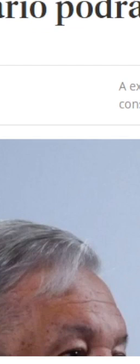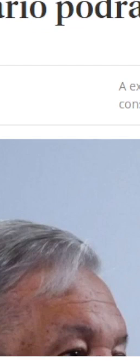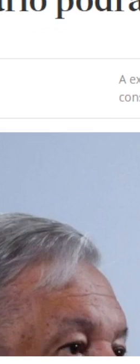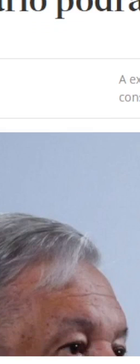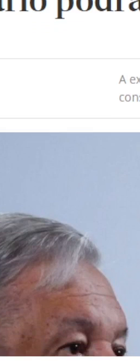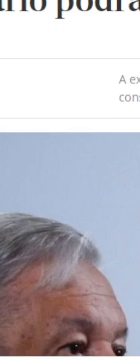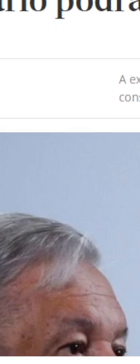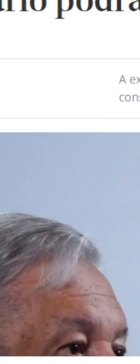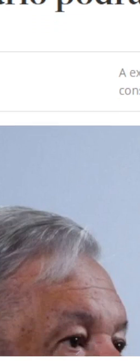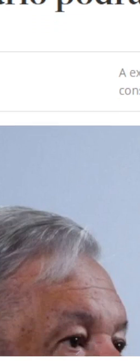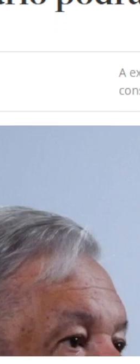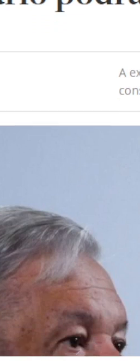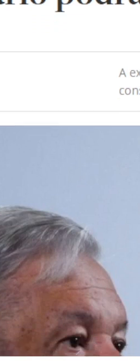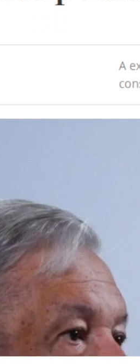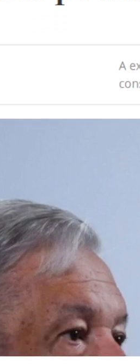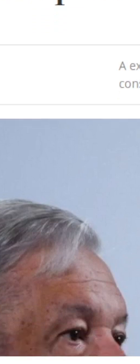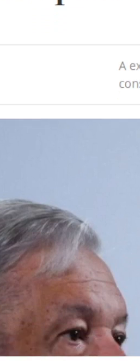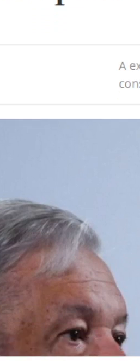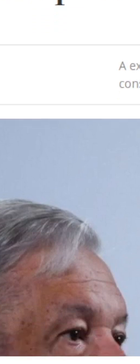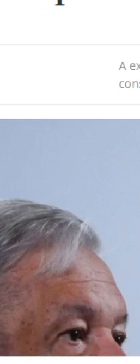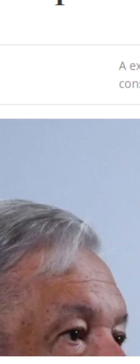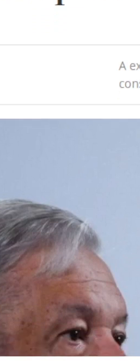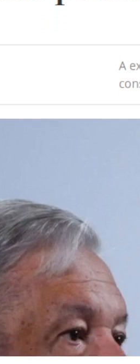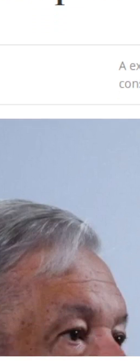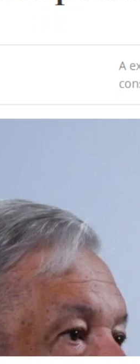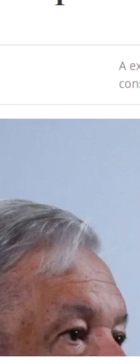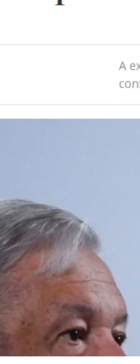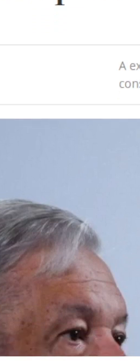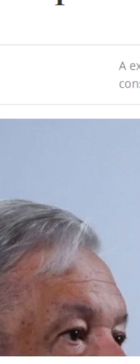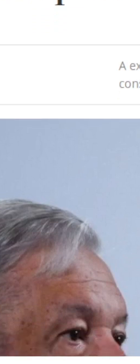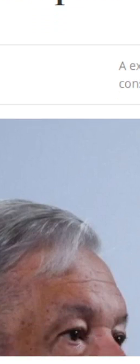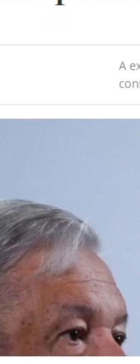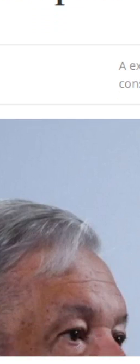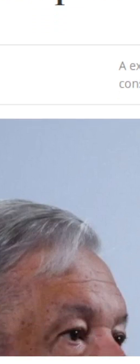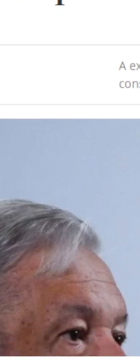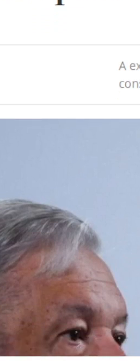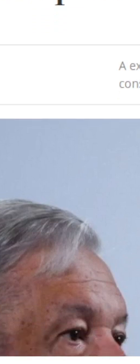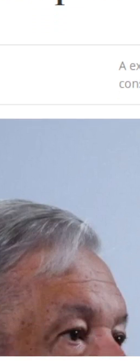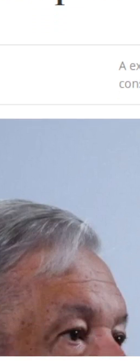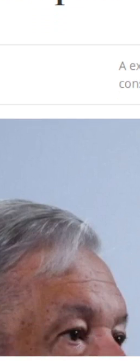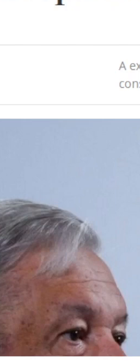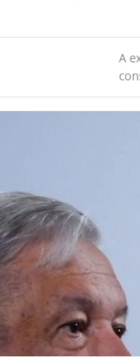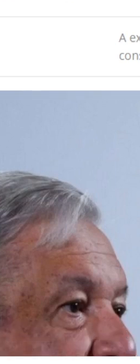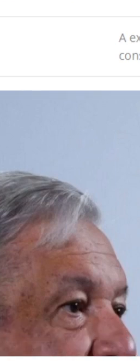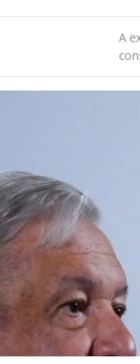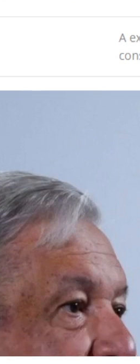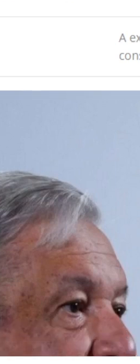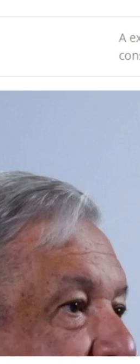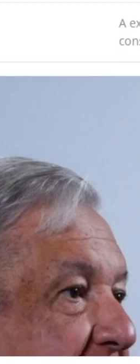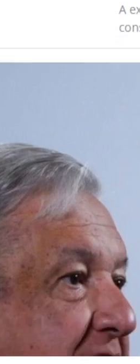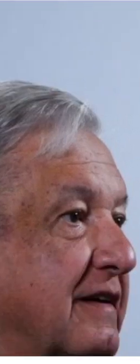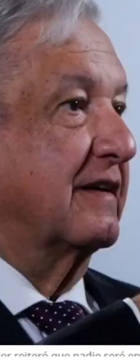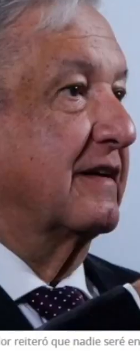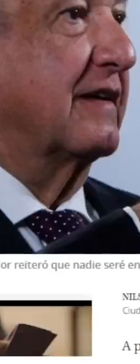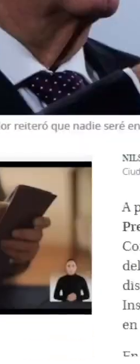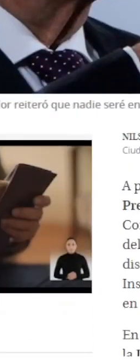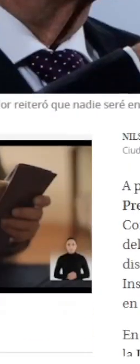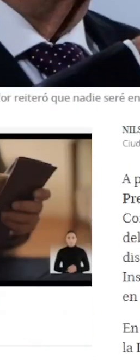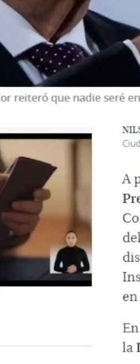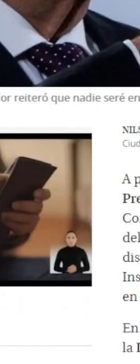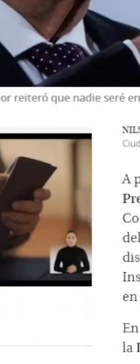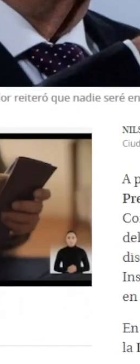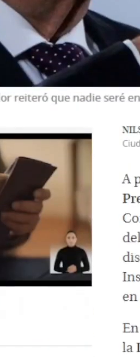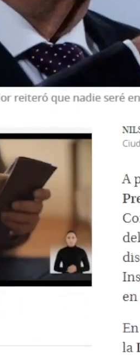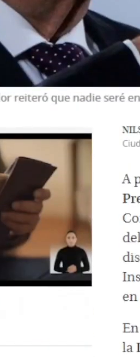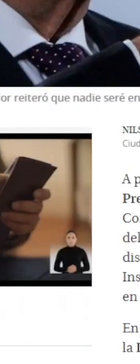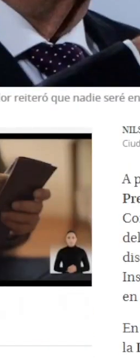consejeros de estos organismos se ganaban una millonada, se llevaban los bolsillos llenos de la riqueza